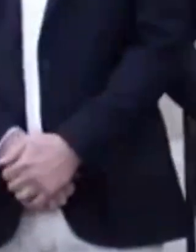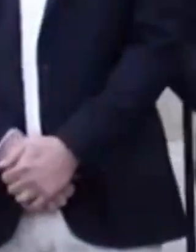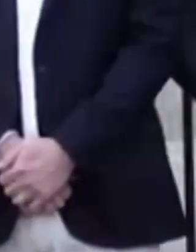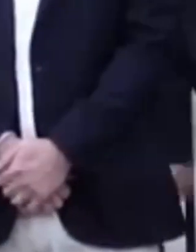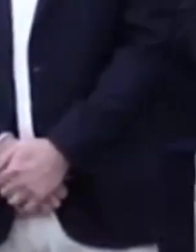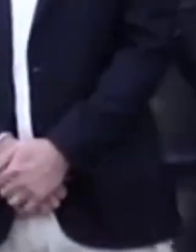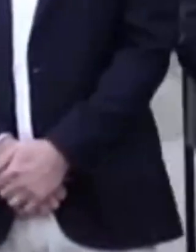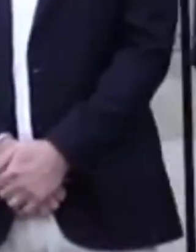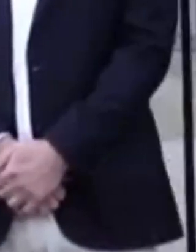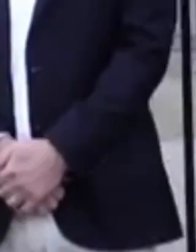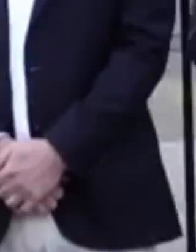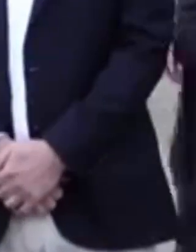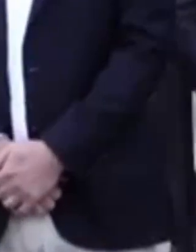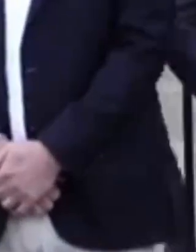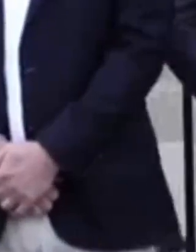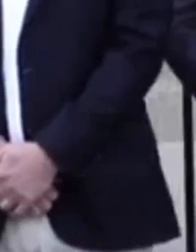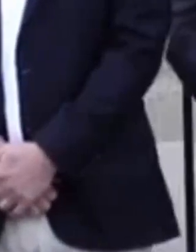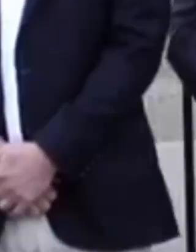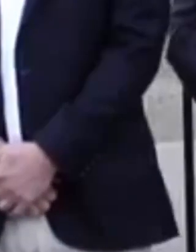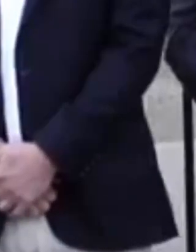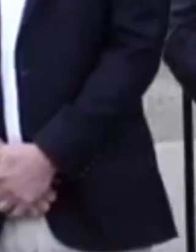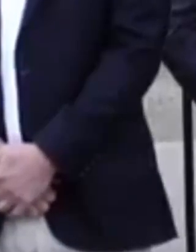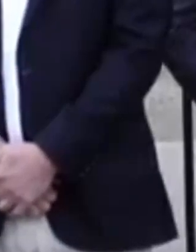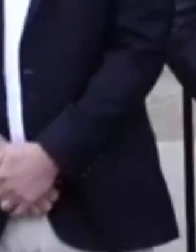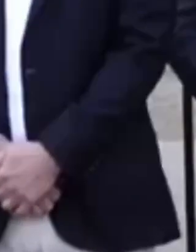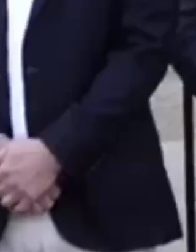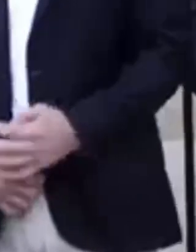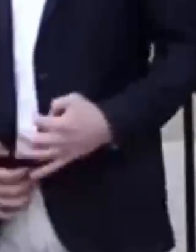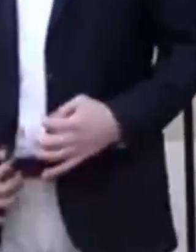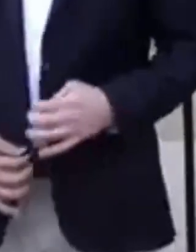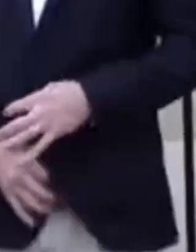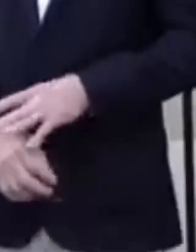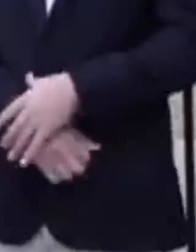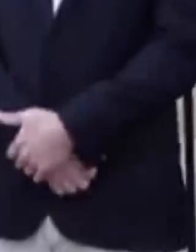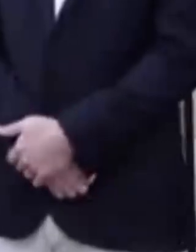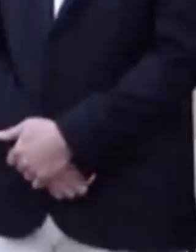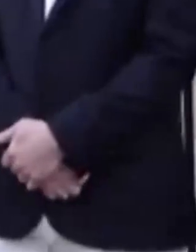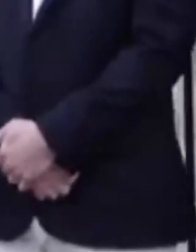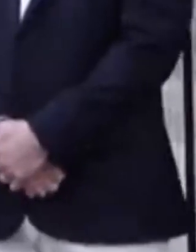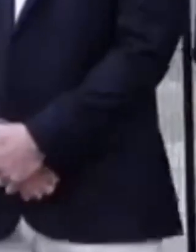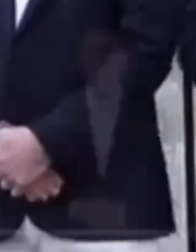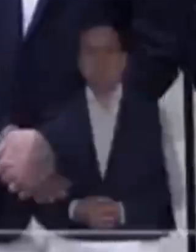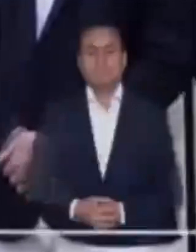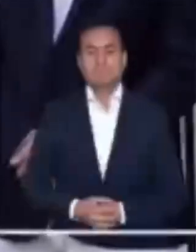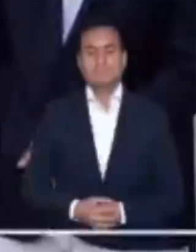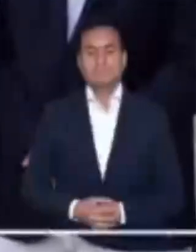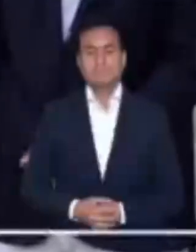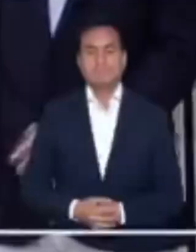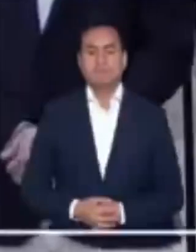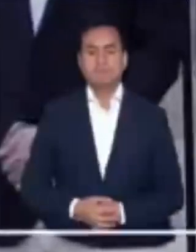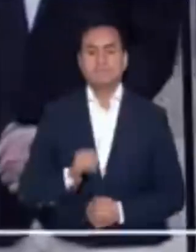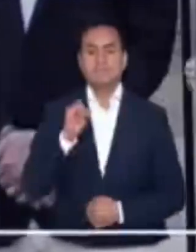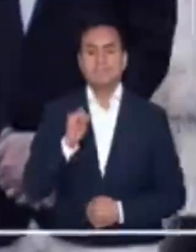Días, voy a partir yo porque nosotros vamos a hacer la obra y vamos a poner la plata, debo decir. Las lucas,